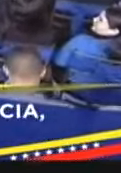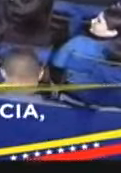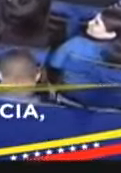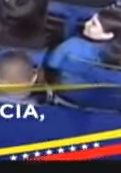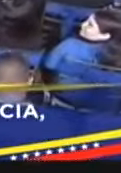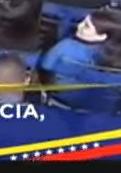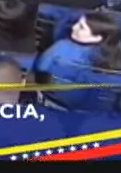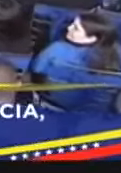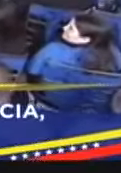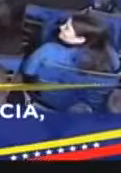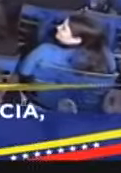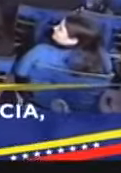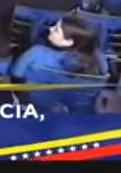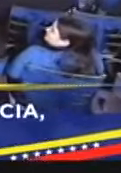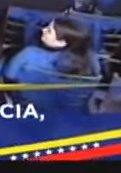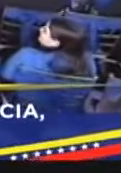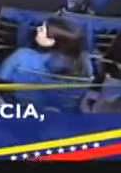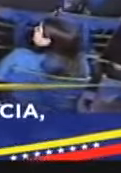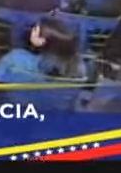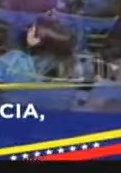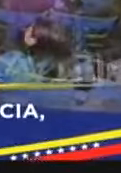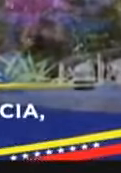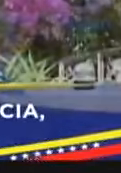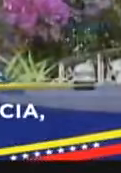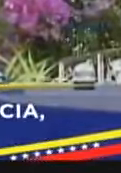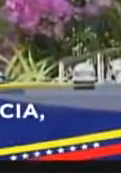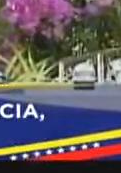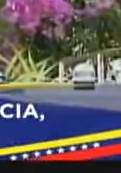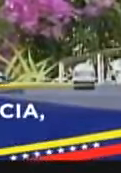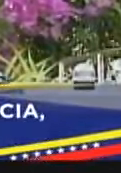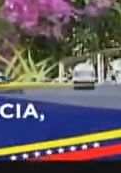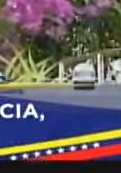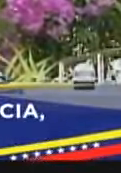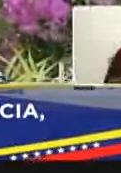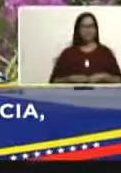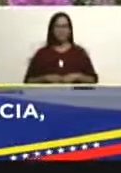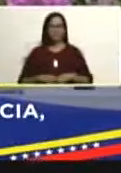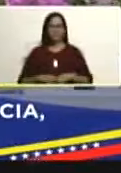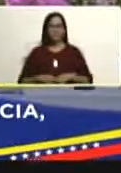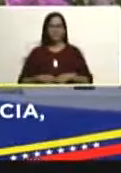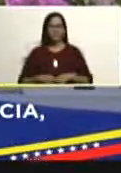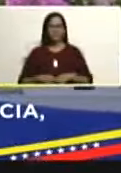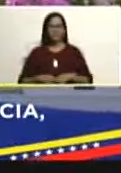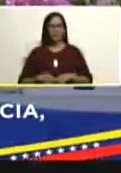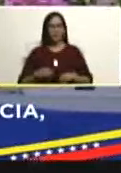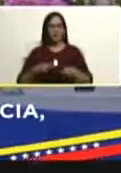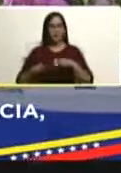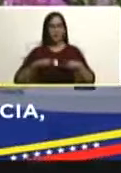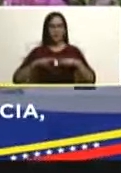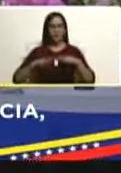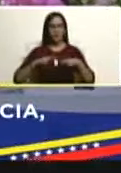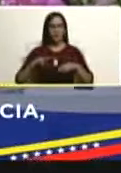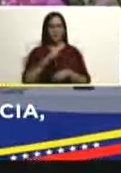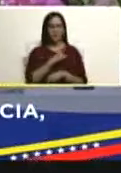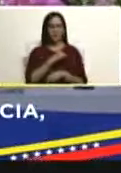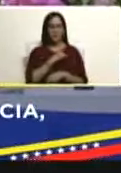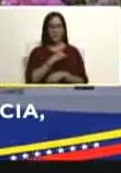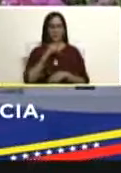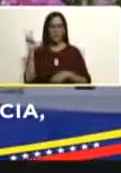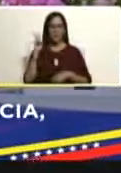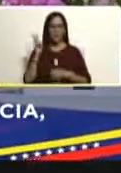científico, al movimiento de la ciencia, a los rectores de las universidades venezolanas